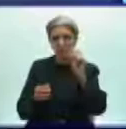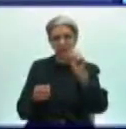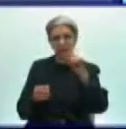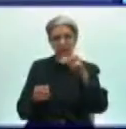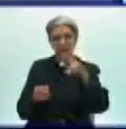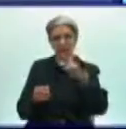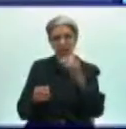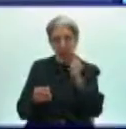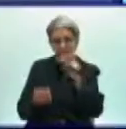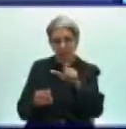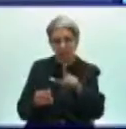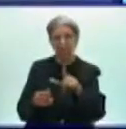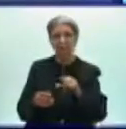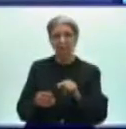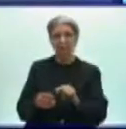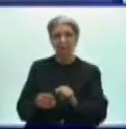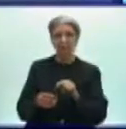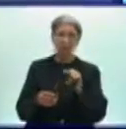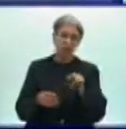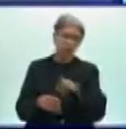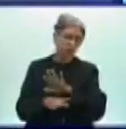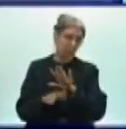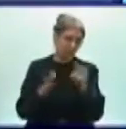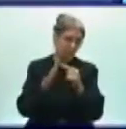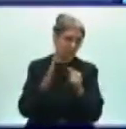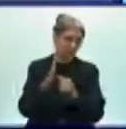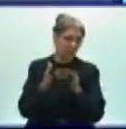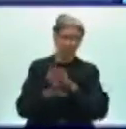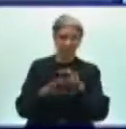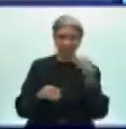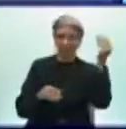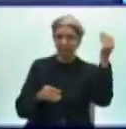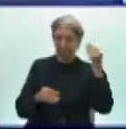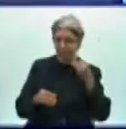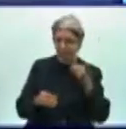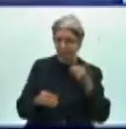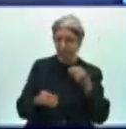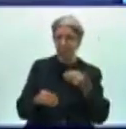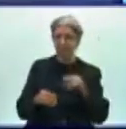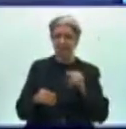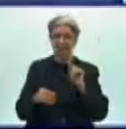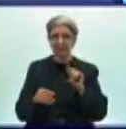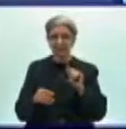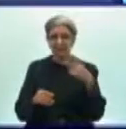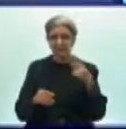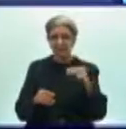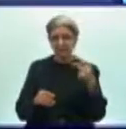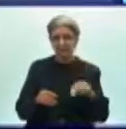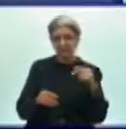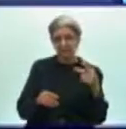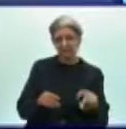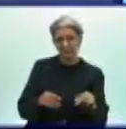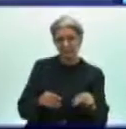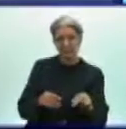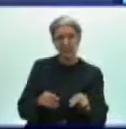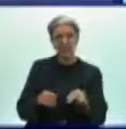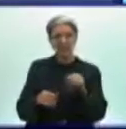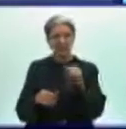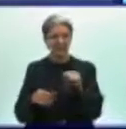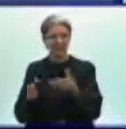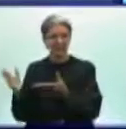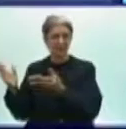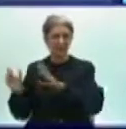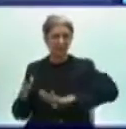elementos que ya ustedes conocen porque los hemos trabajado en otros encuentros, por eso vamos a continuar con el ejercicio de sistematización de esta región, que